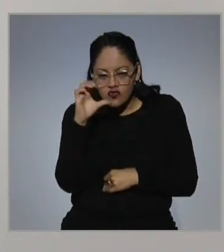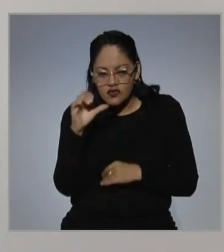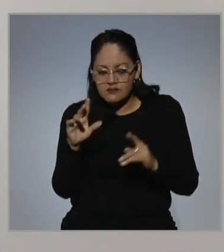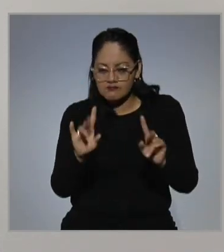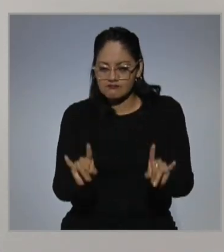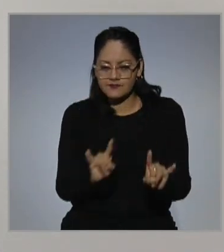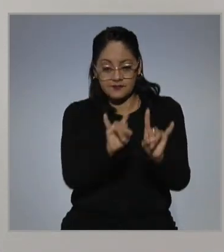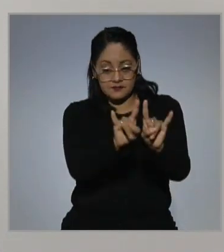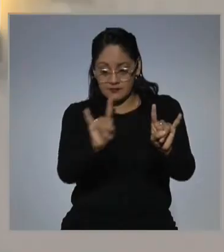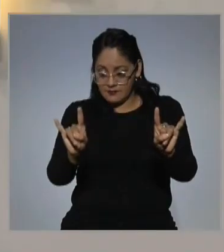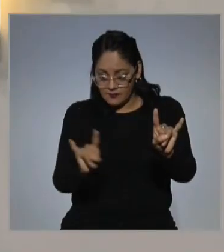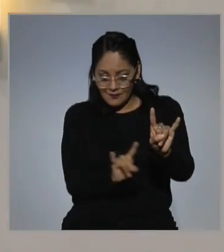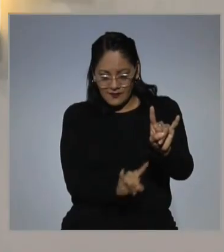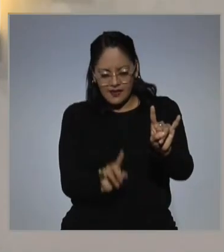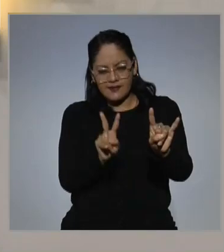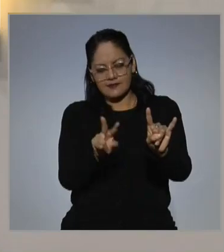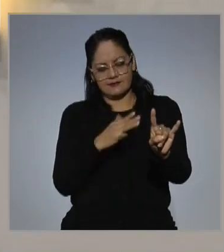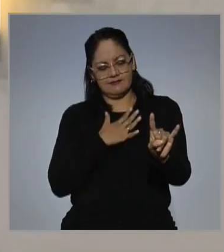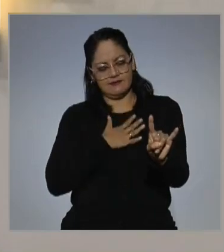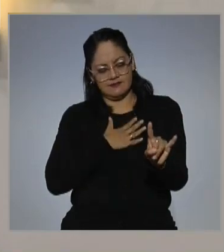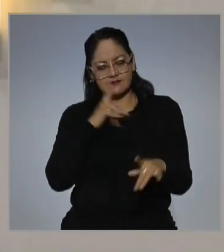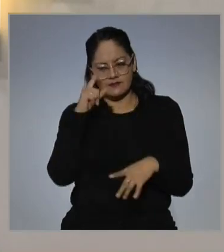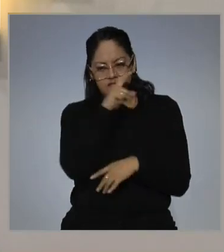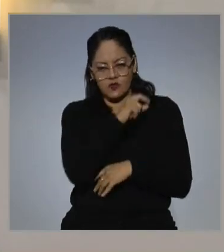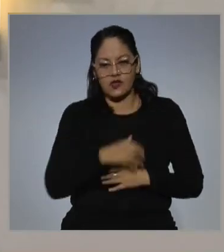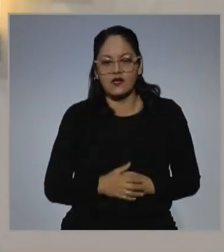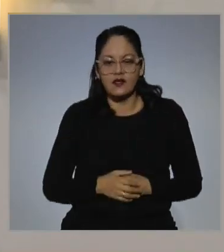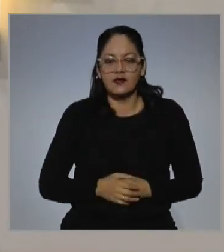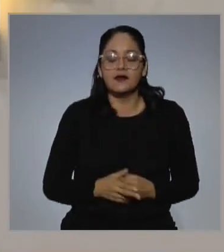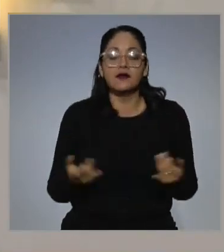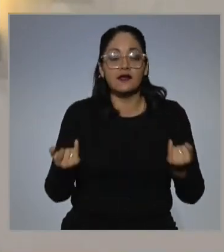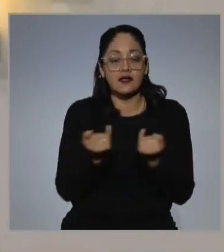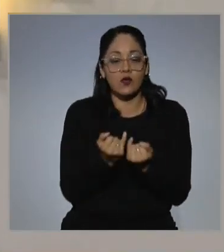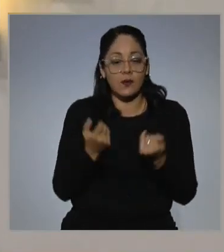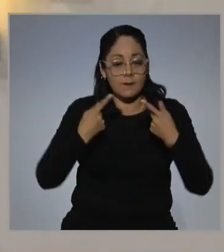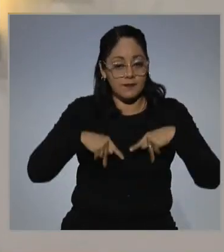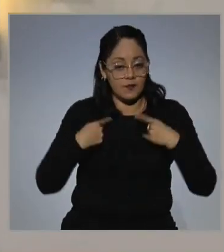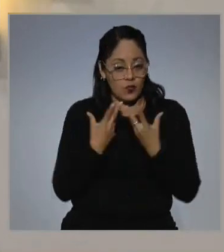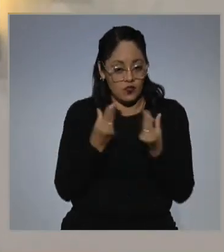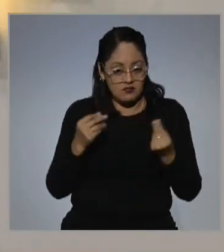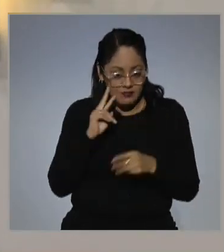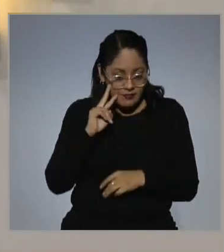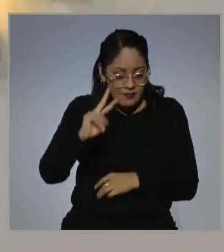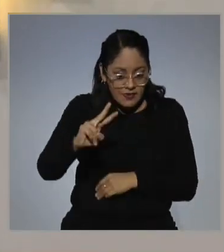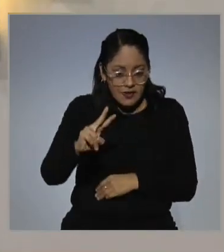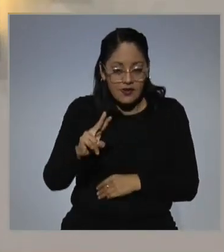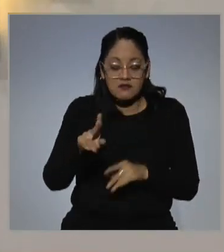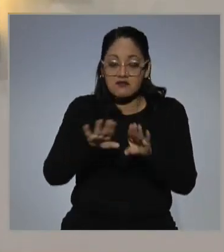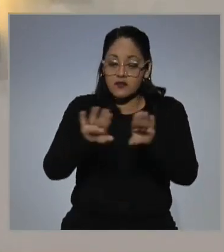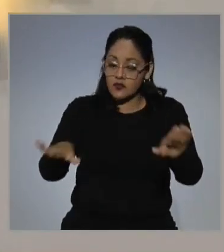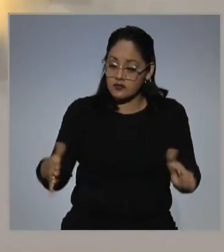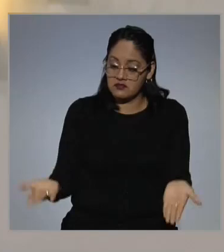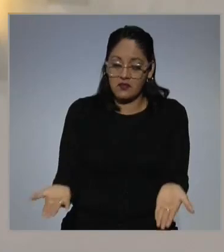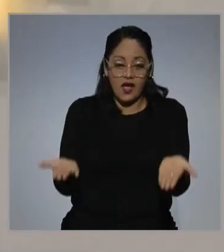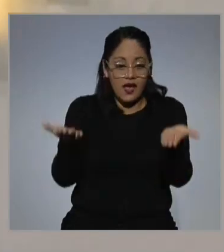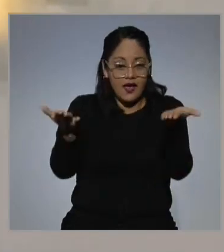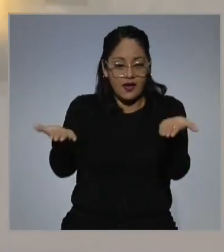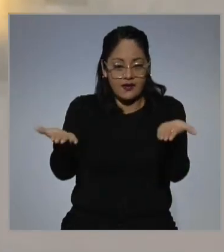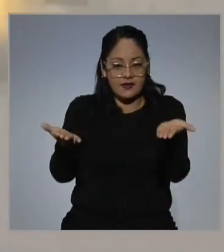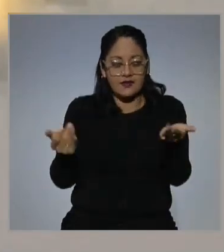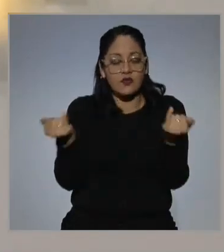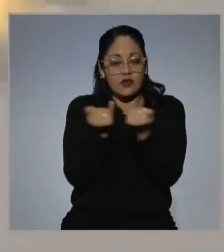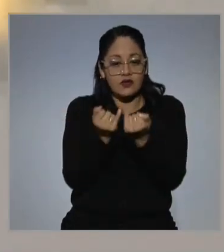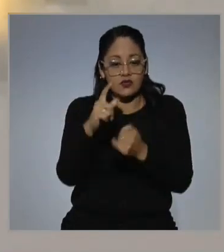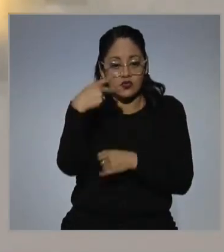que sí. Representa, yo creo que para cada una de las personas que nos ven y que pusieron altar en esta ocasión, al momento en que